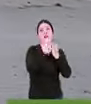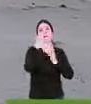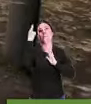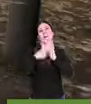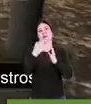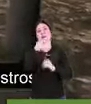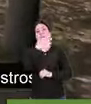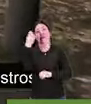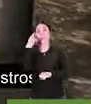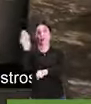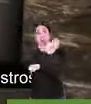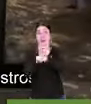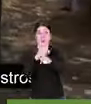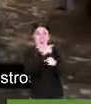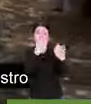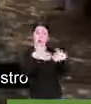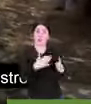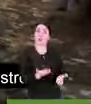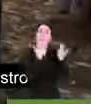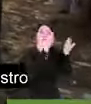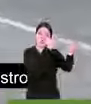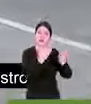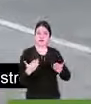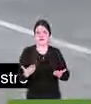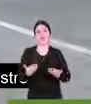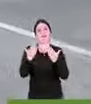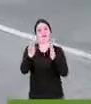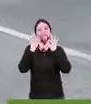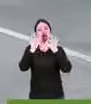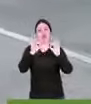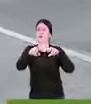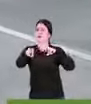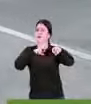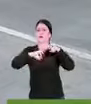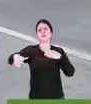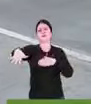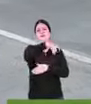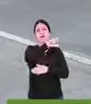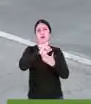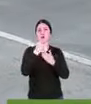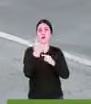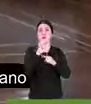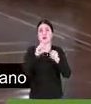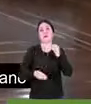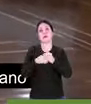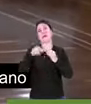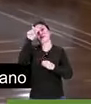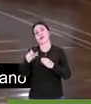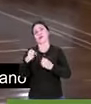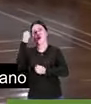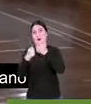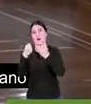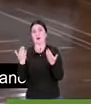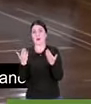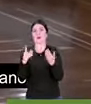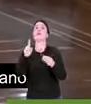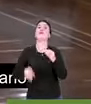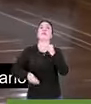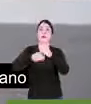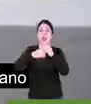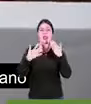de pesos y nos permite ofrecer las mejores condiciones de tránsito a nuestros usuarios y conductores. Igualmente, construimos